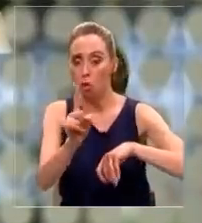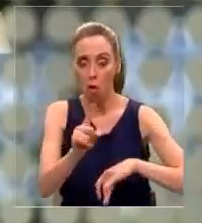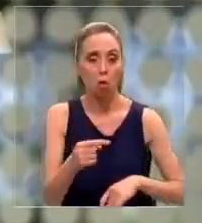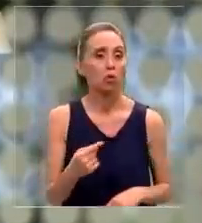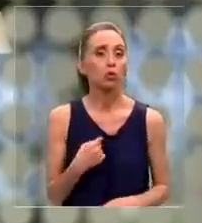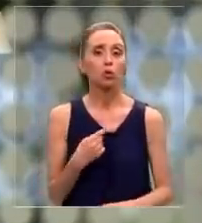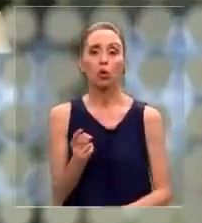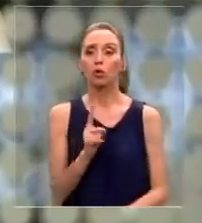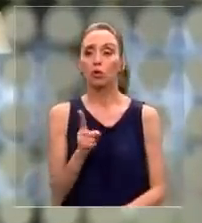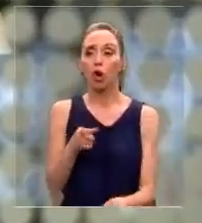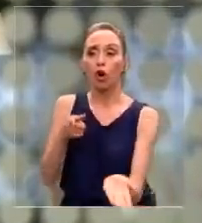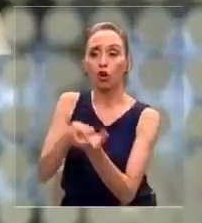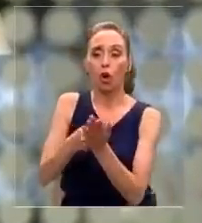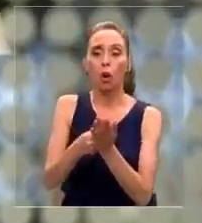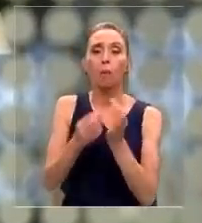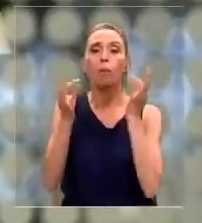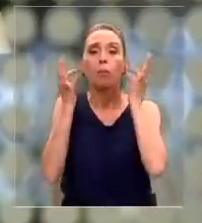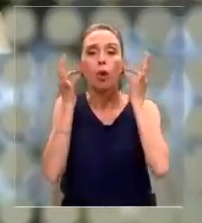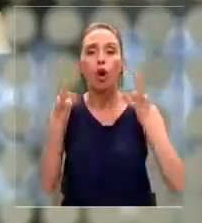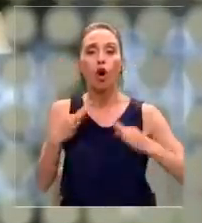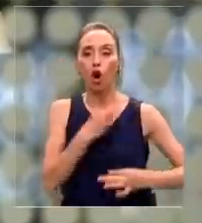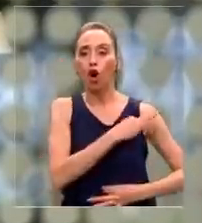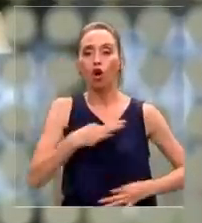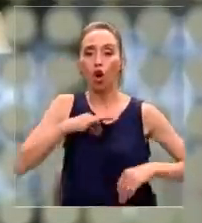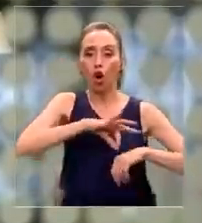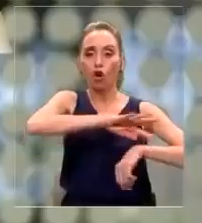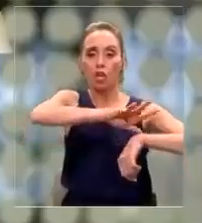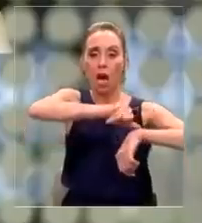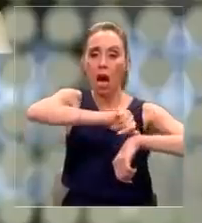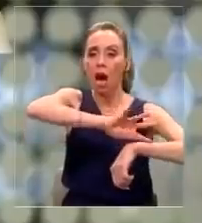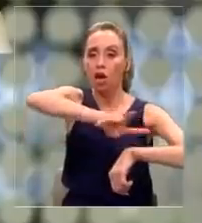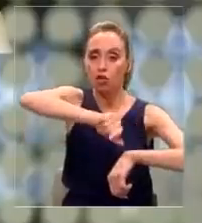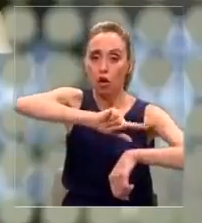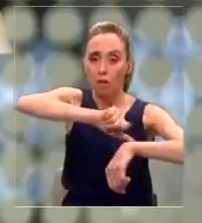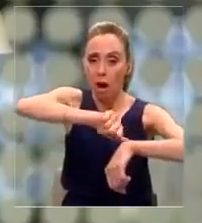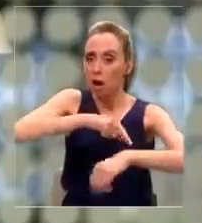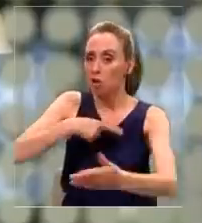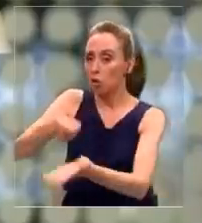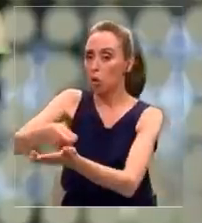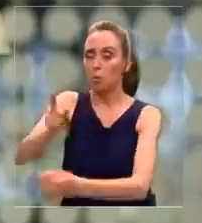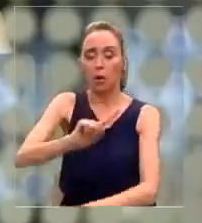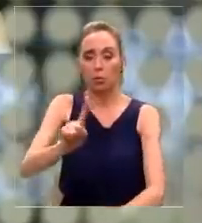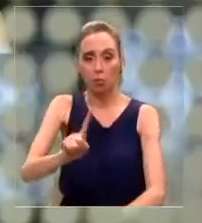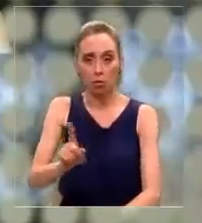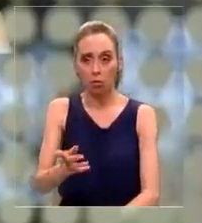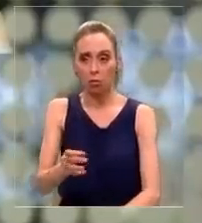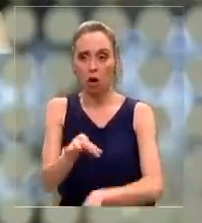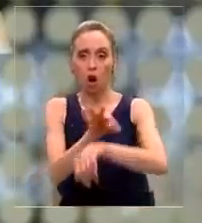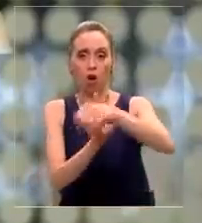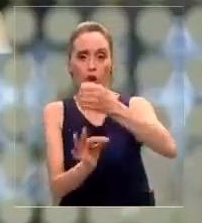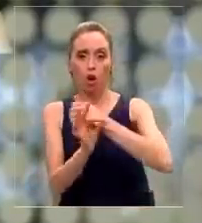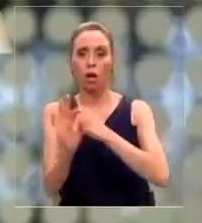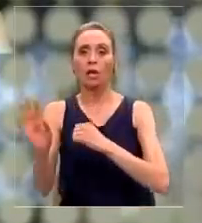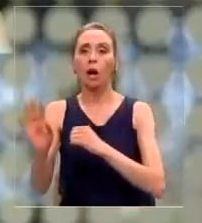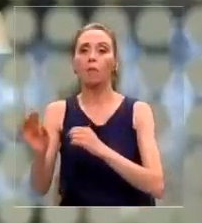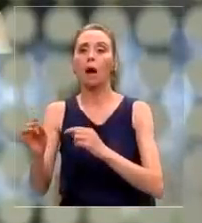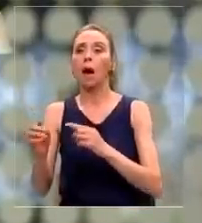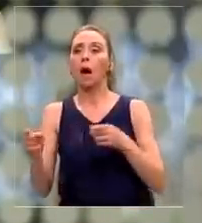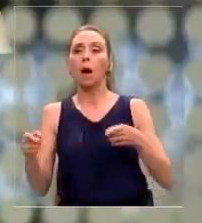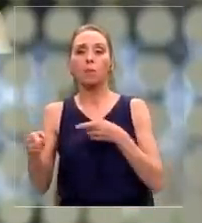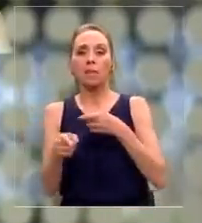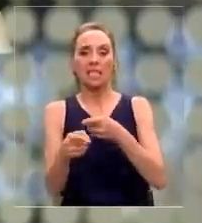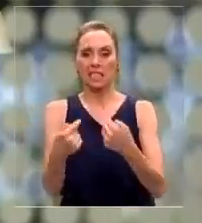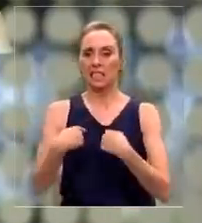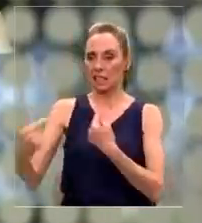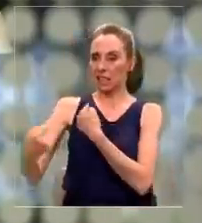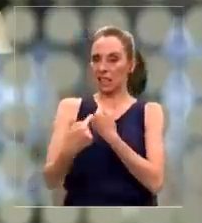dedico a comprar ni joyas robadas, no me dedico a comprar relojes robados. Entonces encuentro que es solamente una persecución de manchar mi